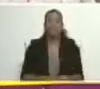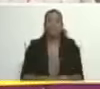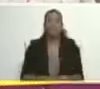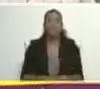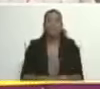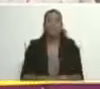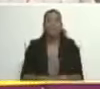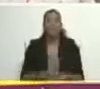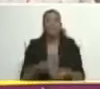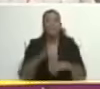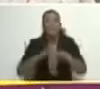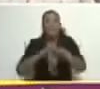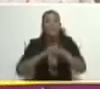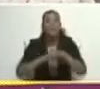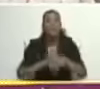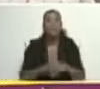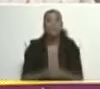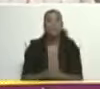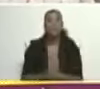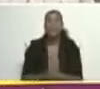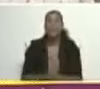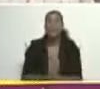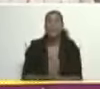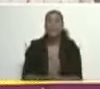le he pedido al secretario general